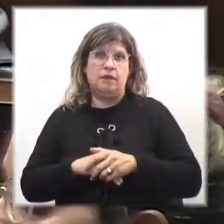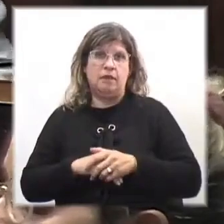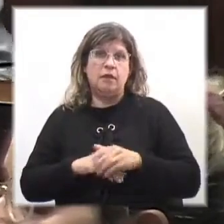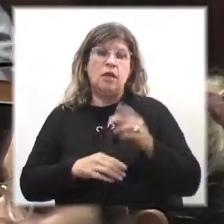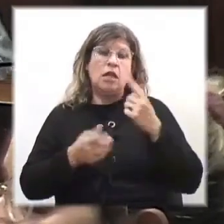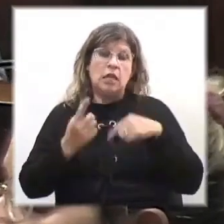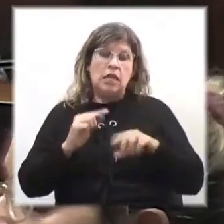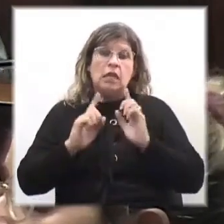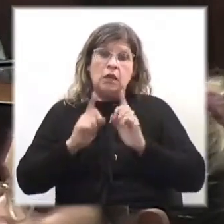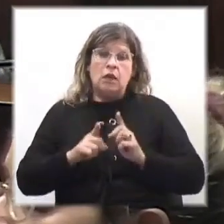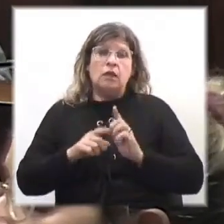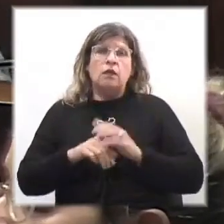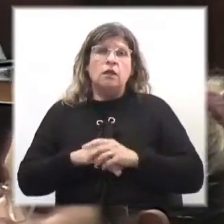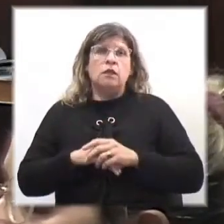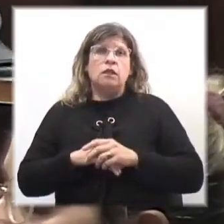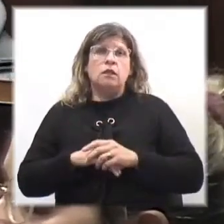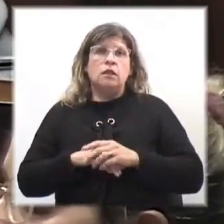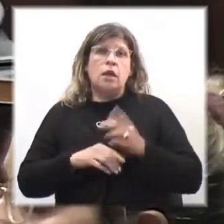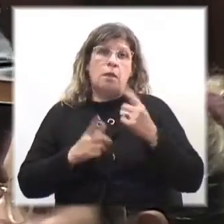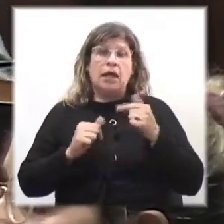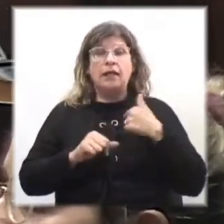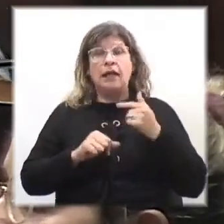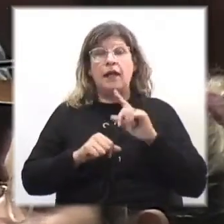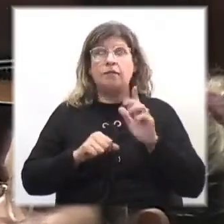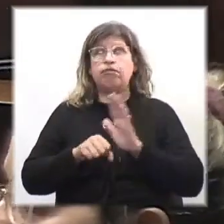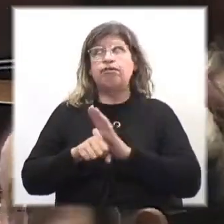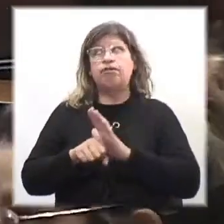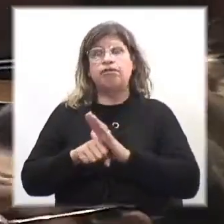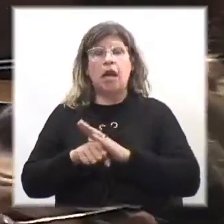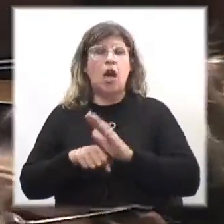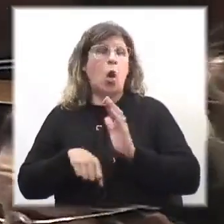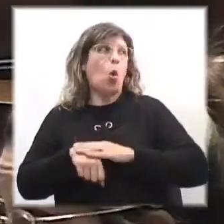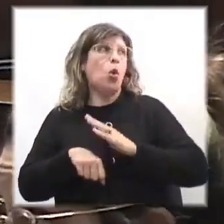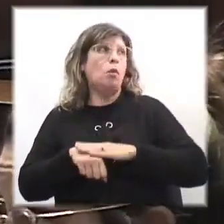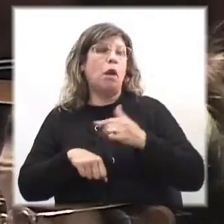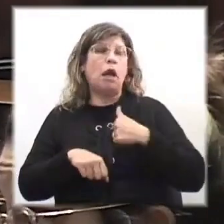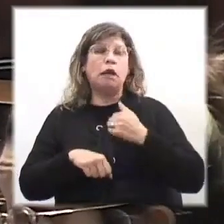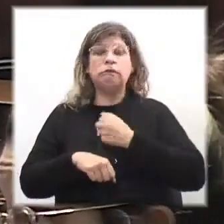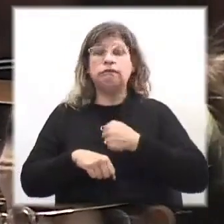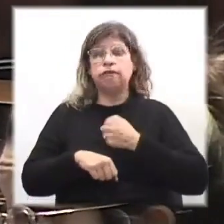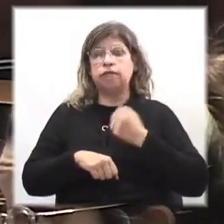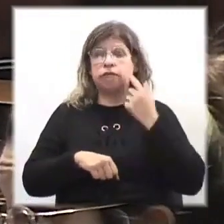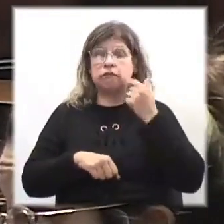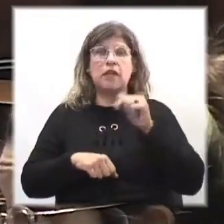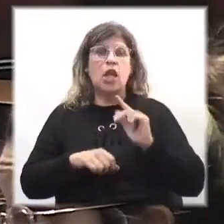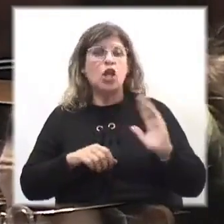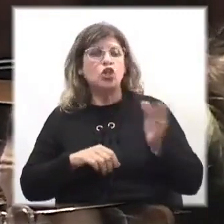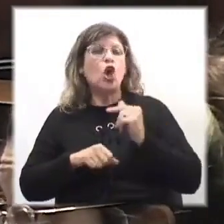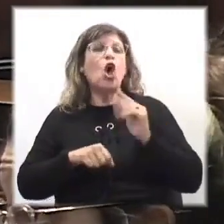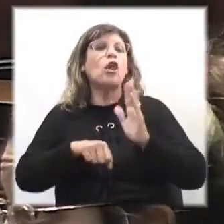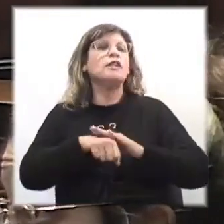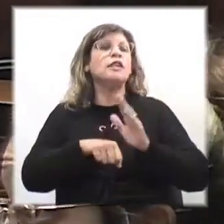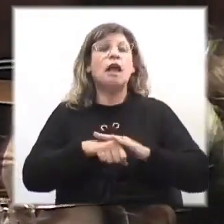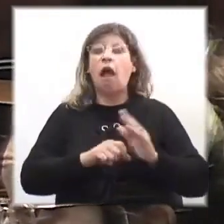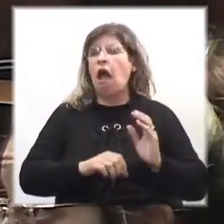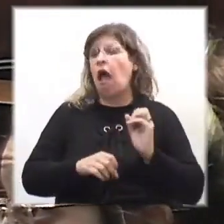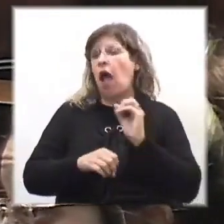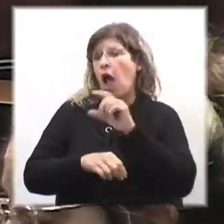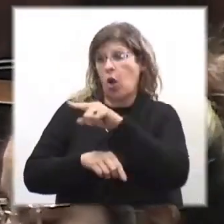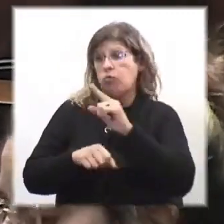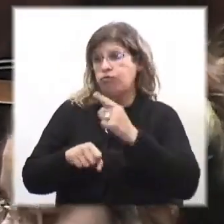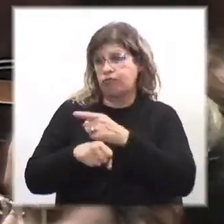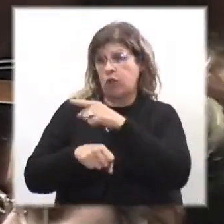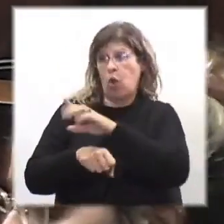y por si fuera poco para tapar las culpas toda la responsabilidad es el acechan al frente amplio